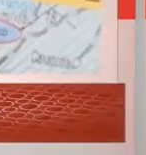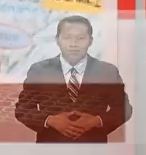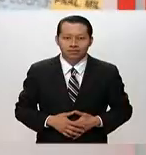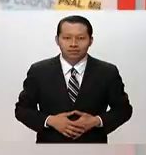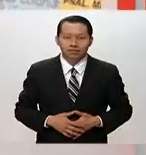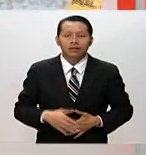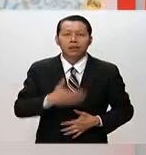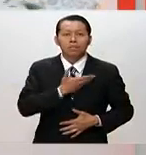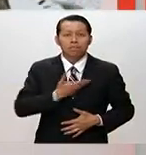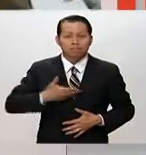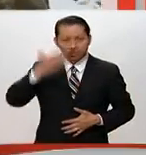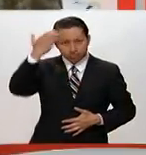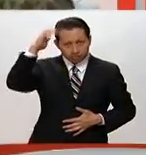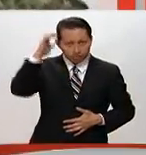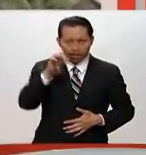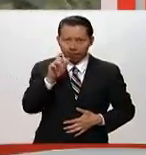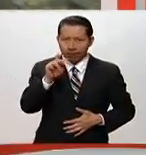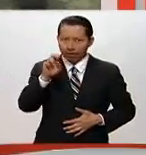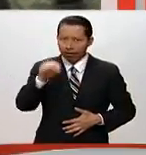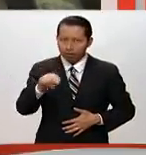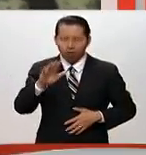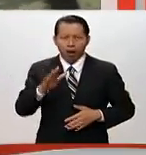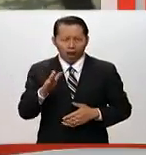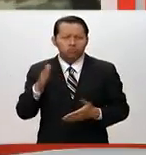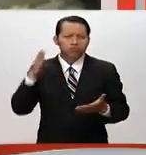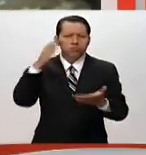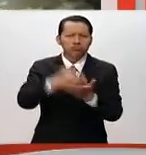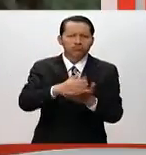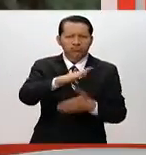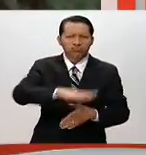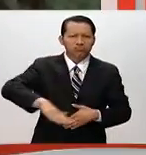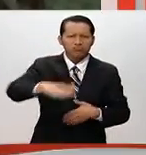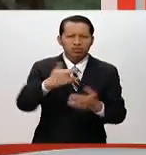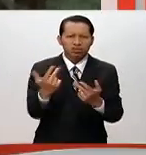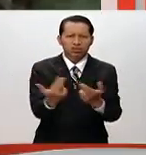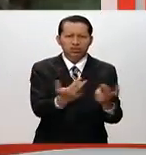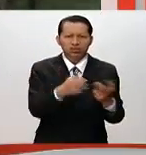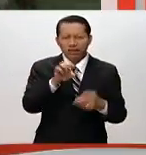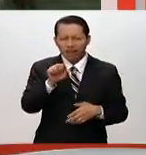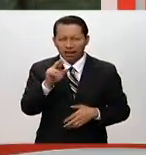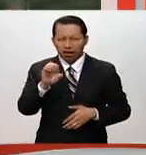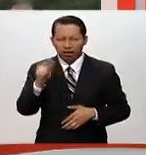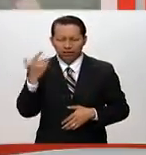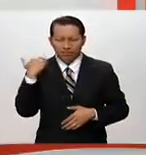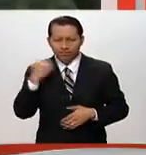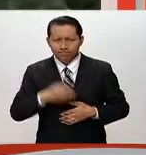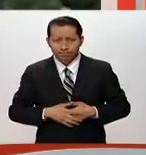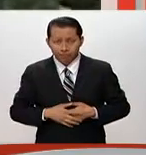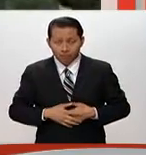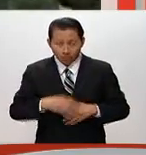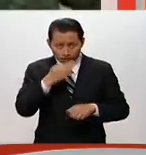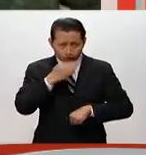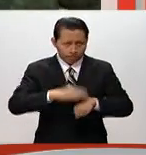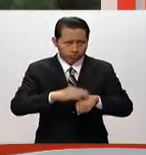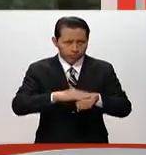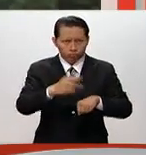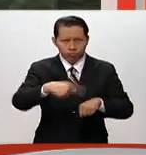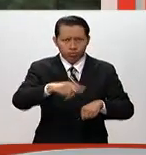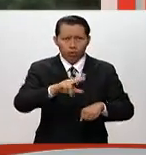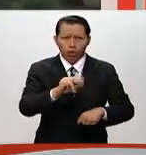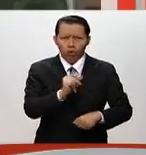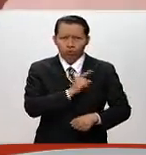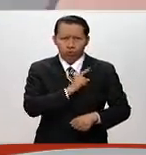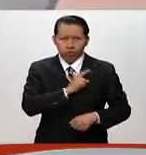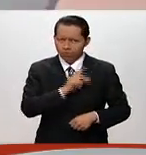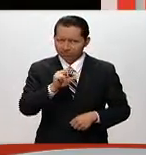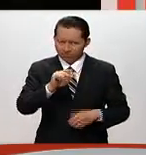El presidente Enrique Peña Nieto recorre las zonas devastadas por Earl. Que sepan que no están solos y que cuentan con todo el apoyo y el